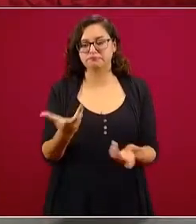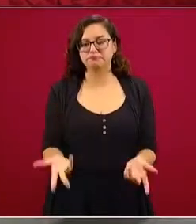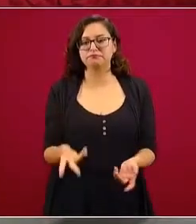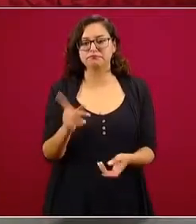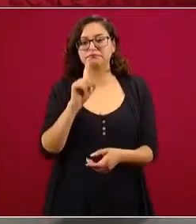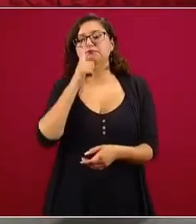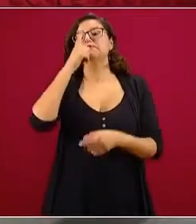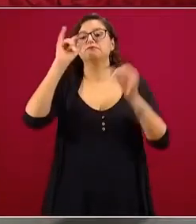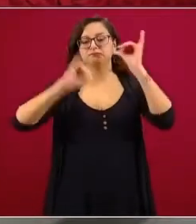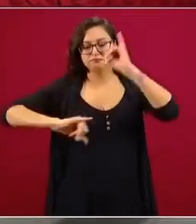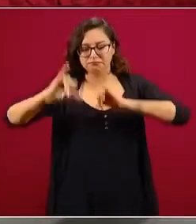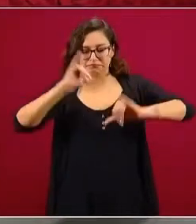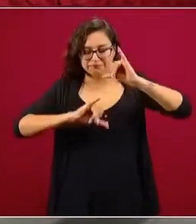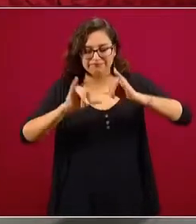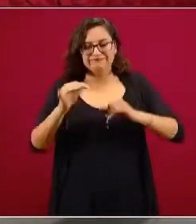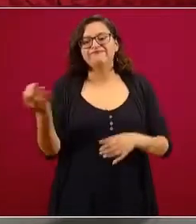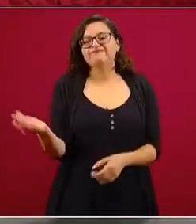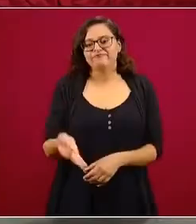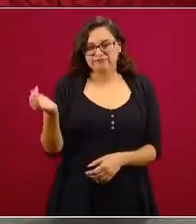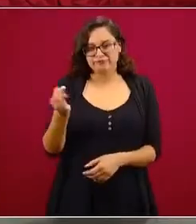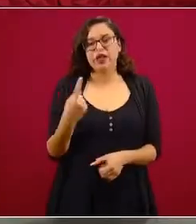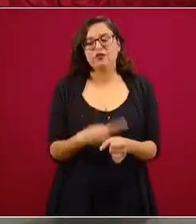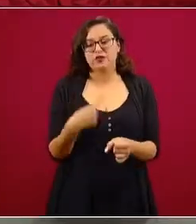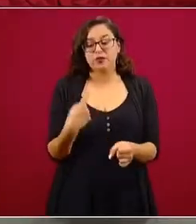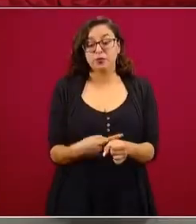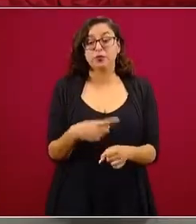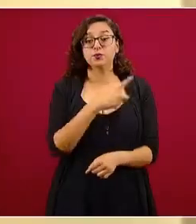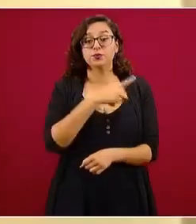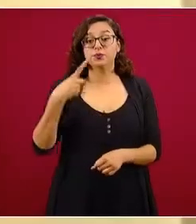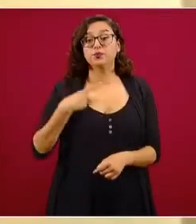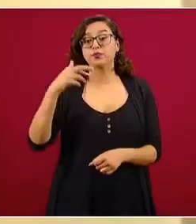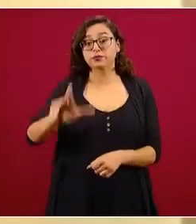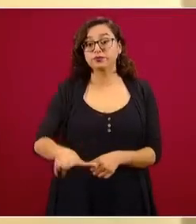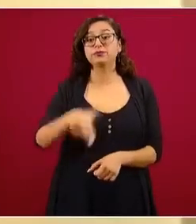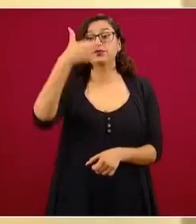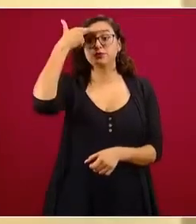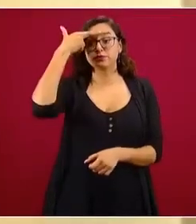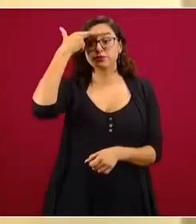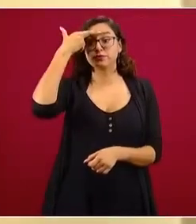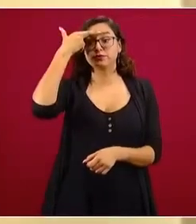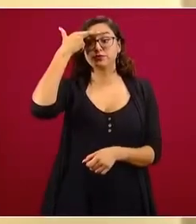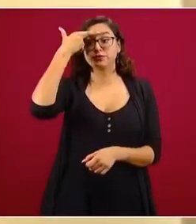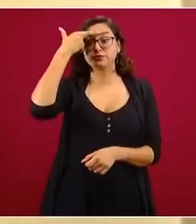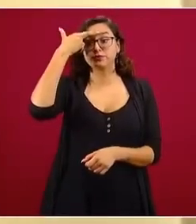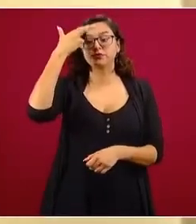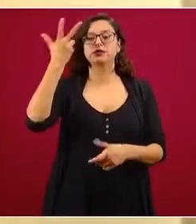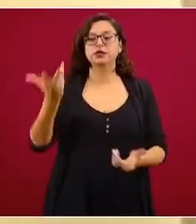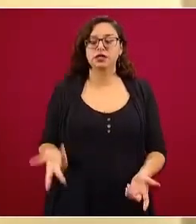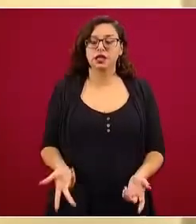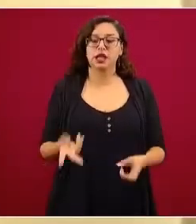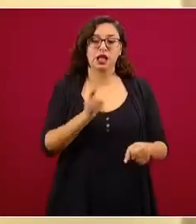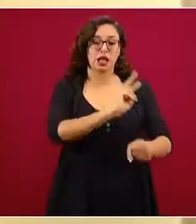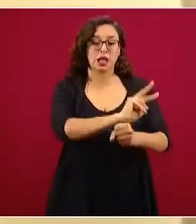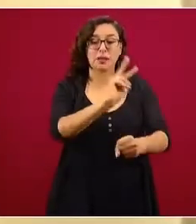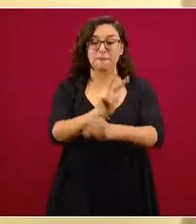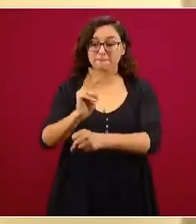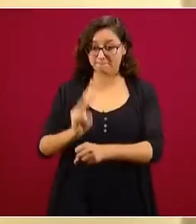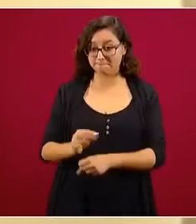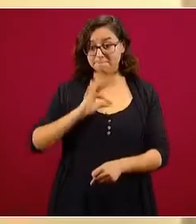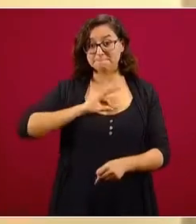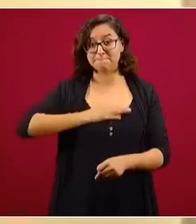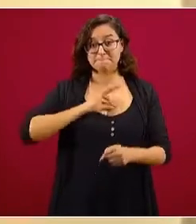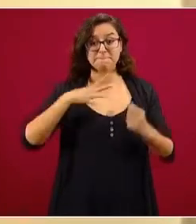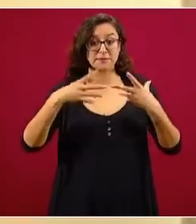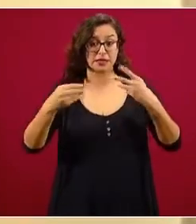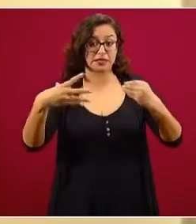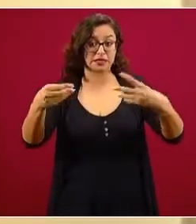una prueba de laboratorio. Hay que recordar que en el lineamiento de vigilancia epidemiológica y que incluye